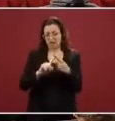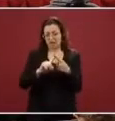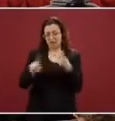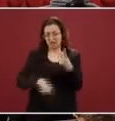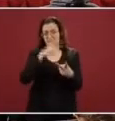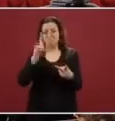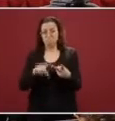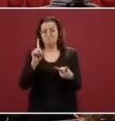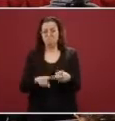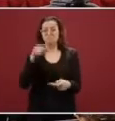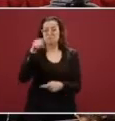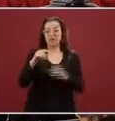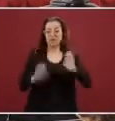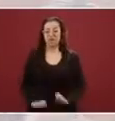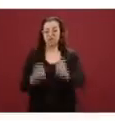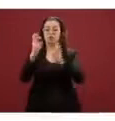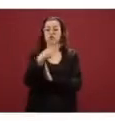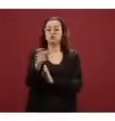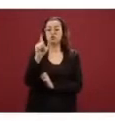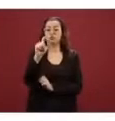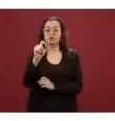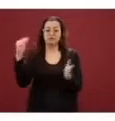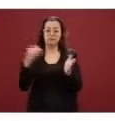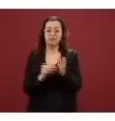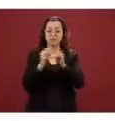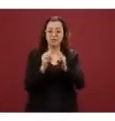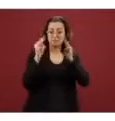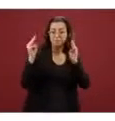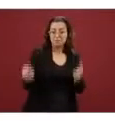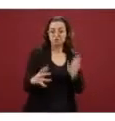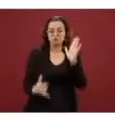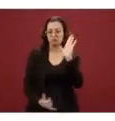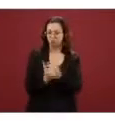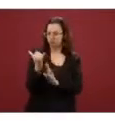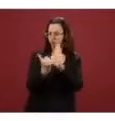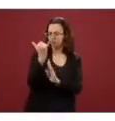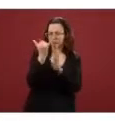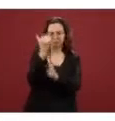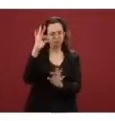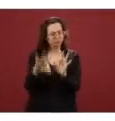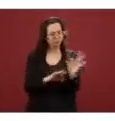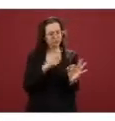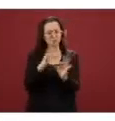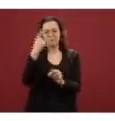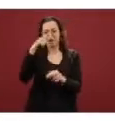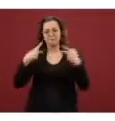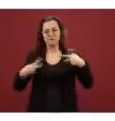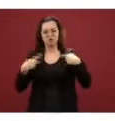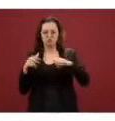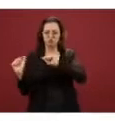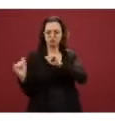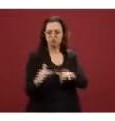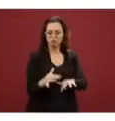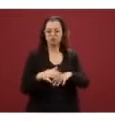terminal de pasajeros, un edificio de 220,000 metros cuadrados que avanza conforme a lo programado. La siguiente, por favor.